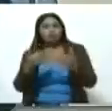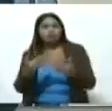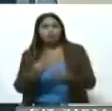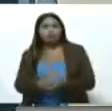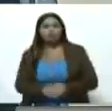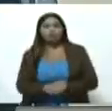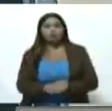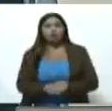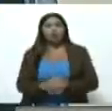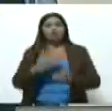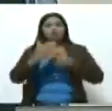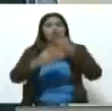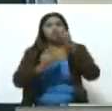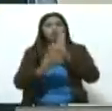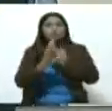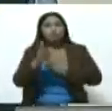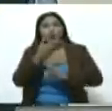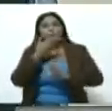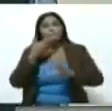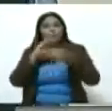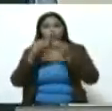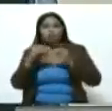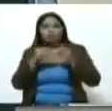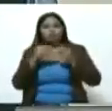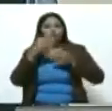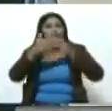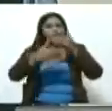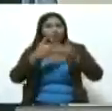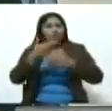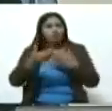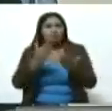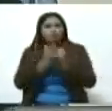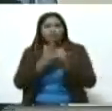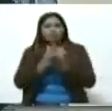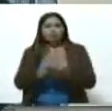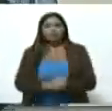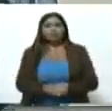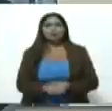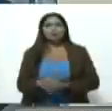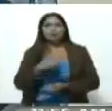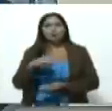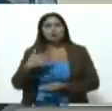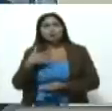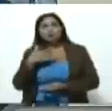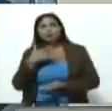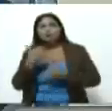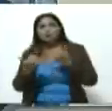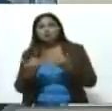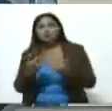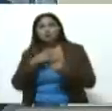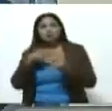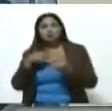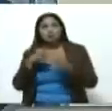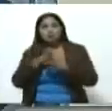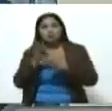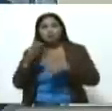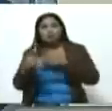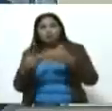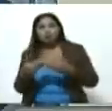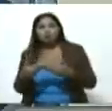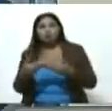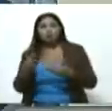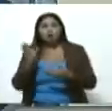de progresividad, de mejora permanente. Y en ese sentido, obviamente, tiene un peso